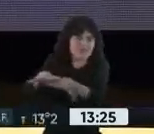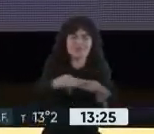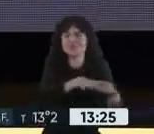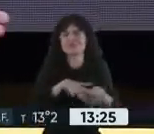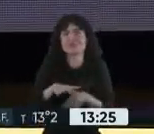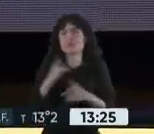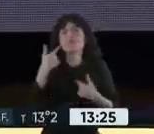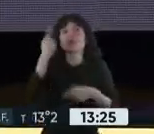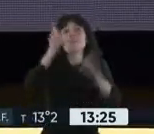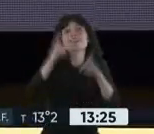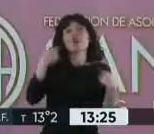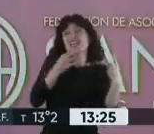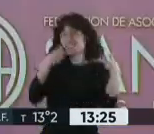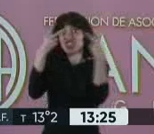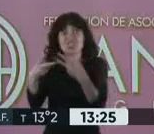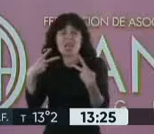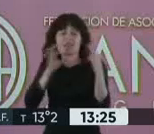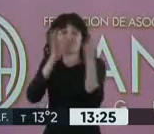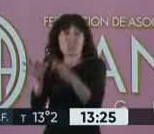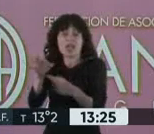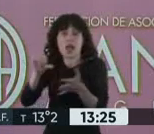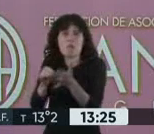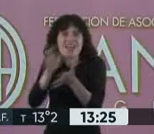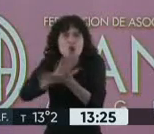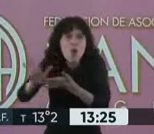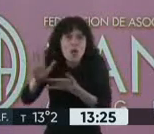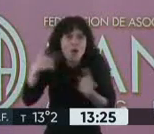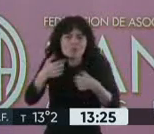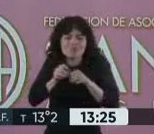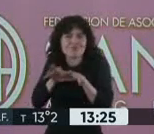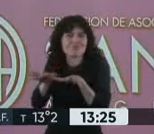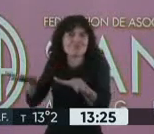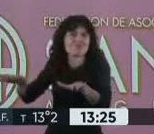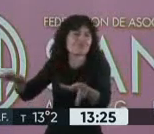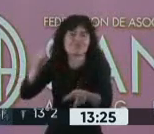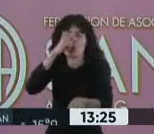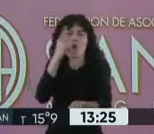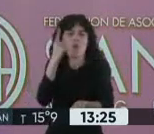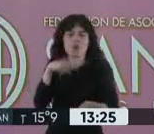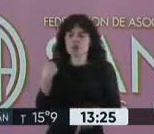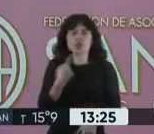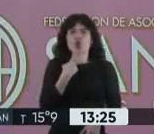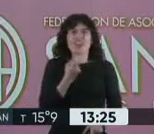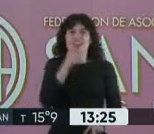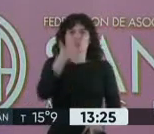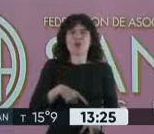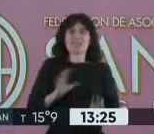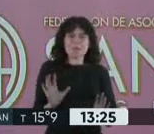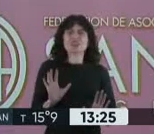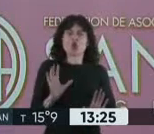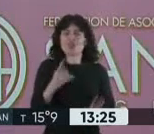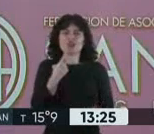llegada a sus vecinos. Y todo ocurrió con un vértigo que ni nosotros mismos tomamos